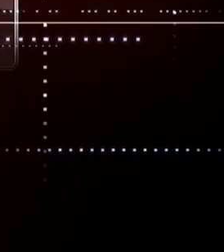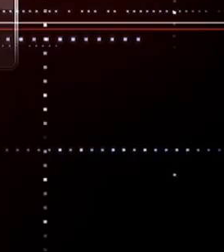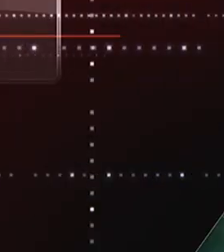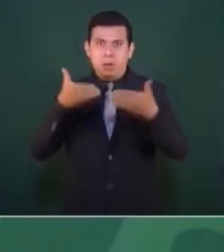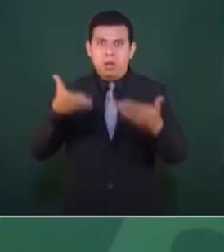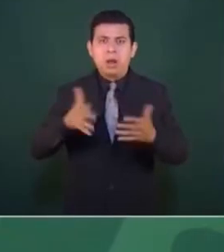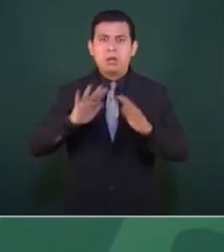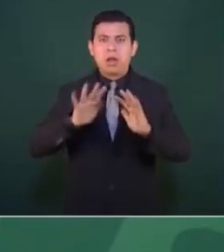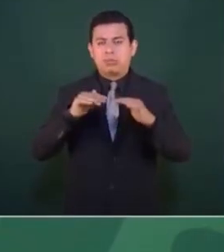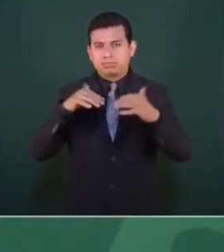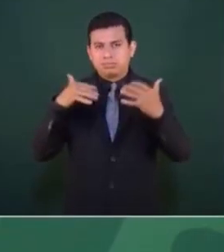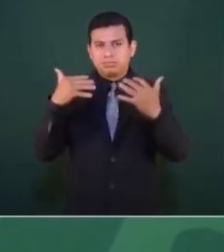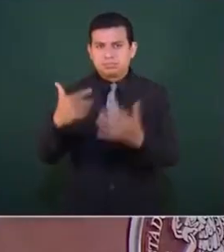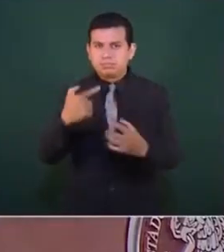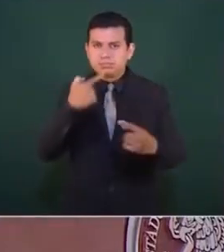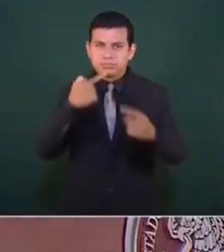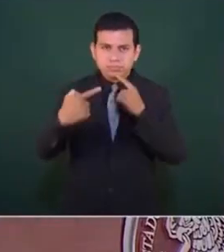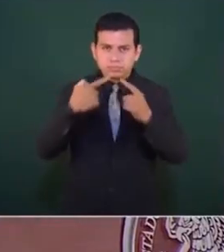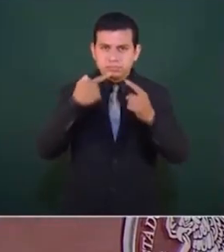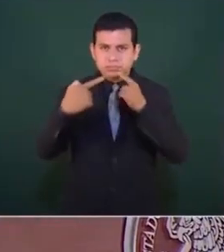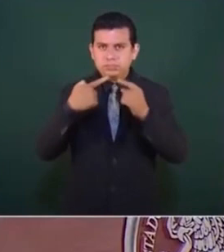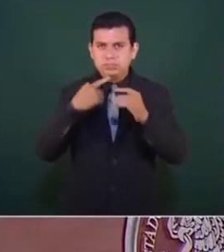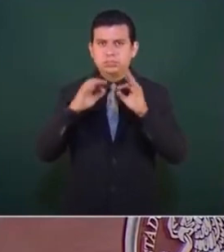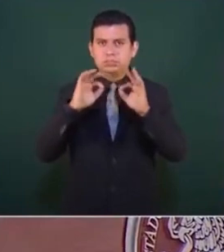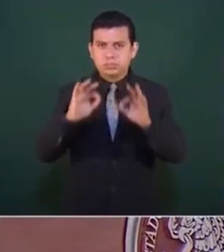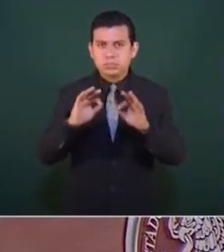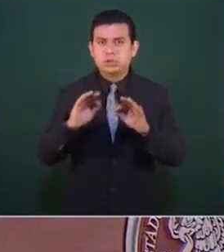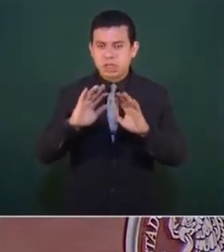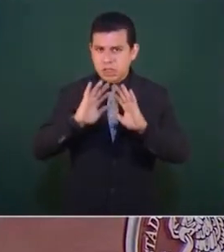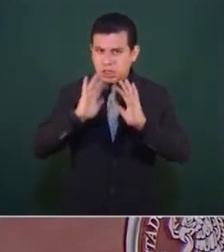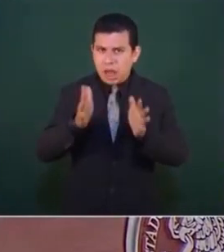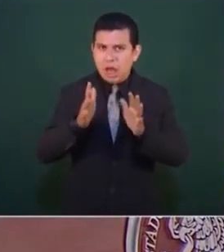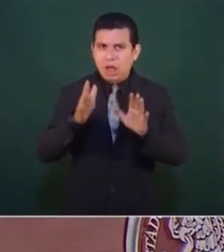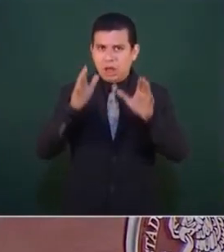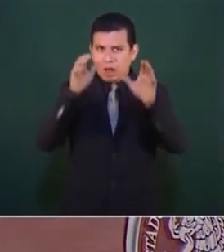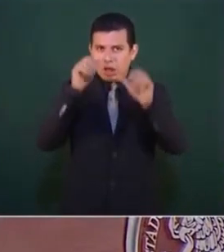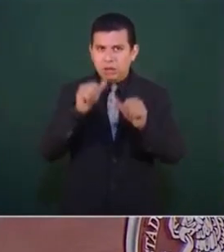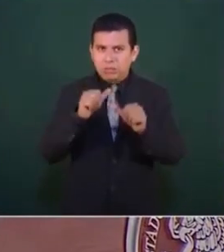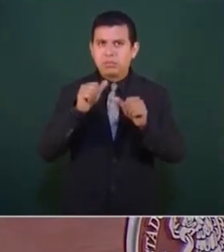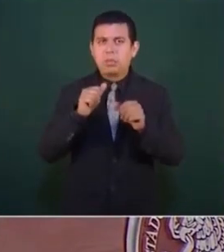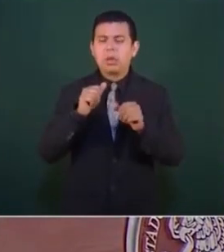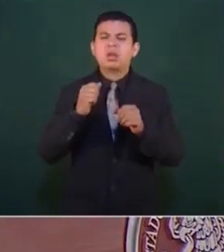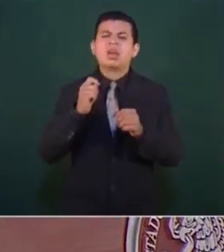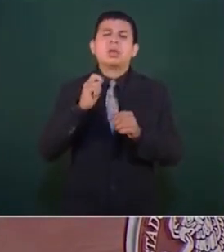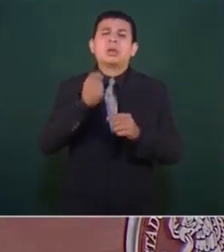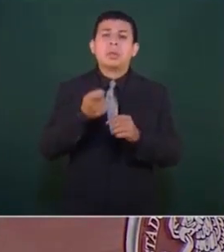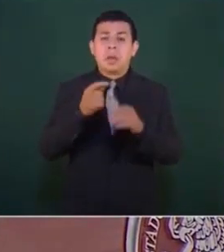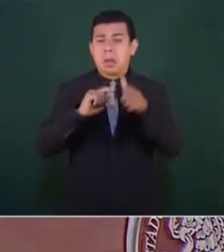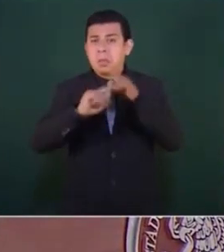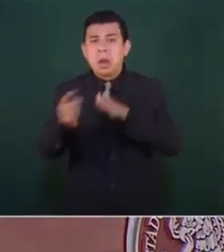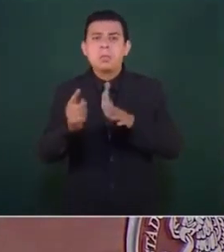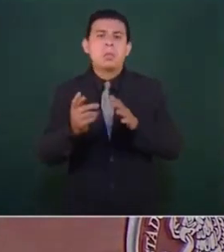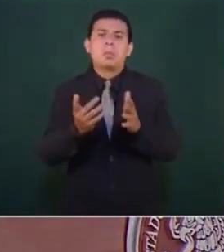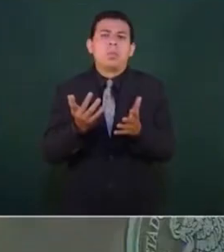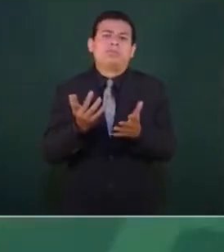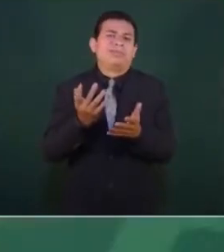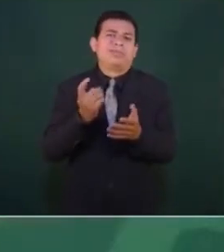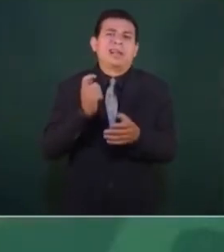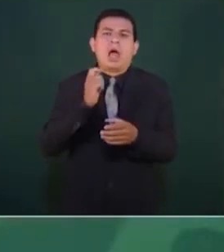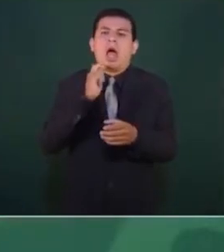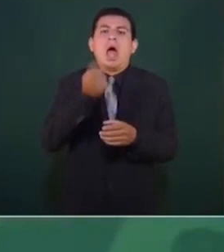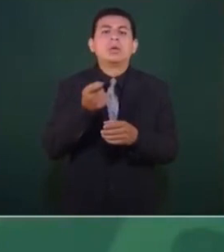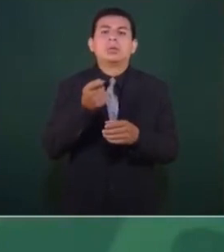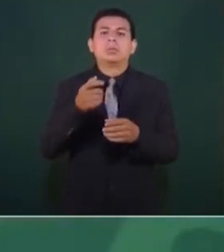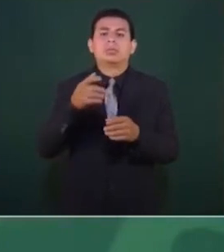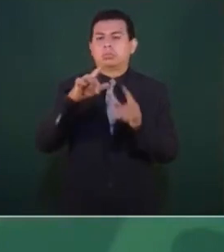lo permitan no el presidente es un aspirante a dictador fue otra de las preguntas que hizo el periodista de vargas llosa el escritor descartó que los